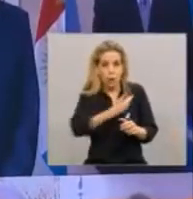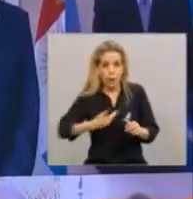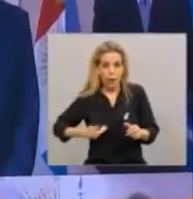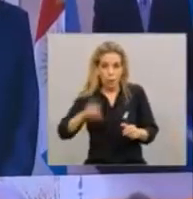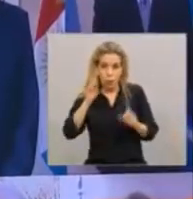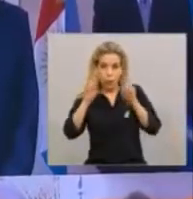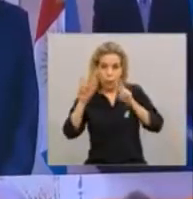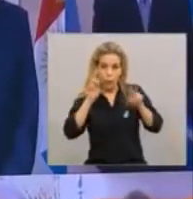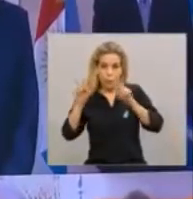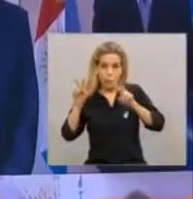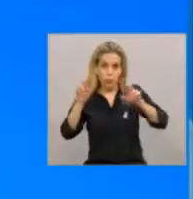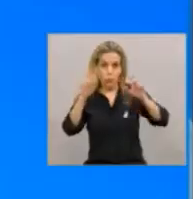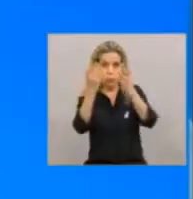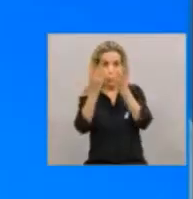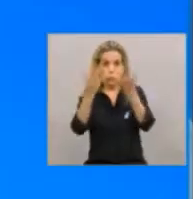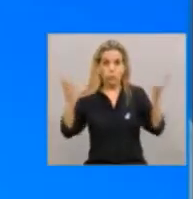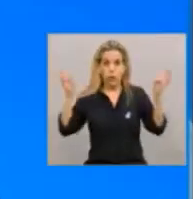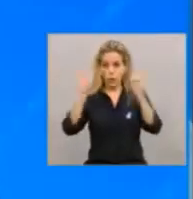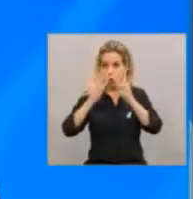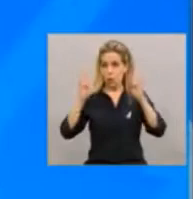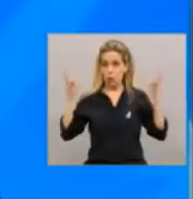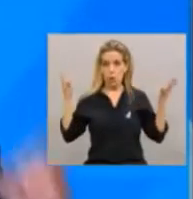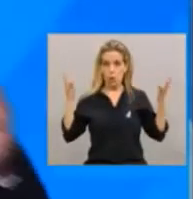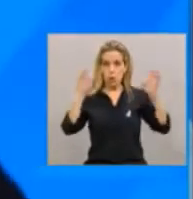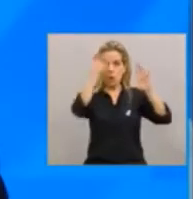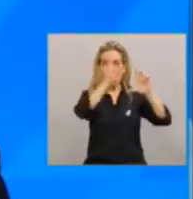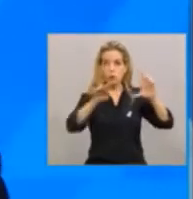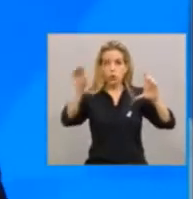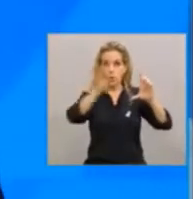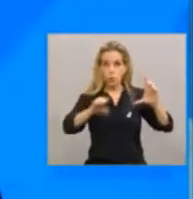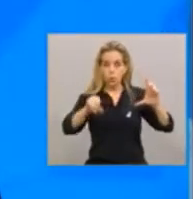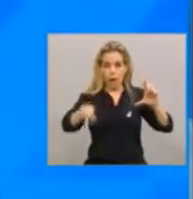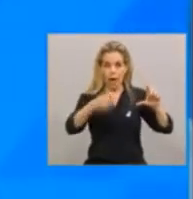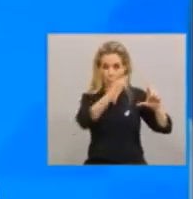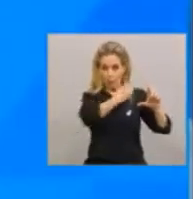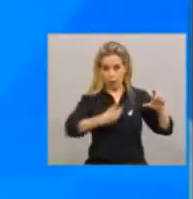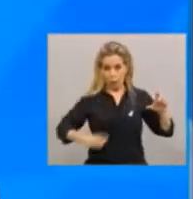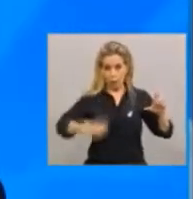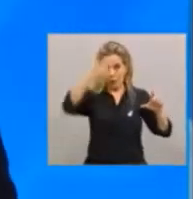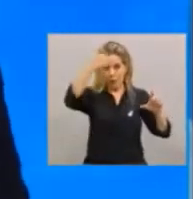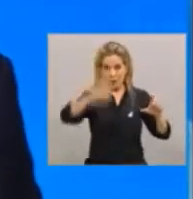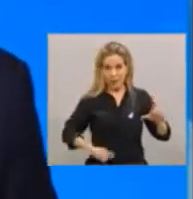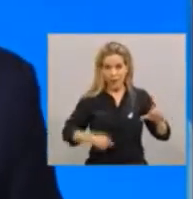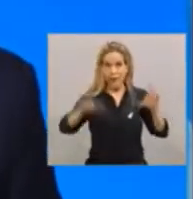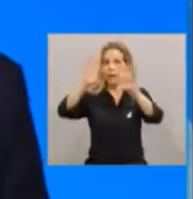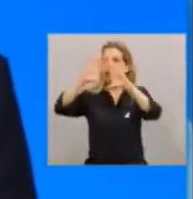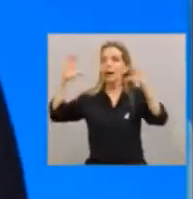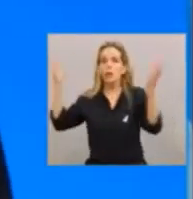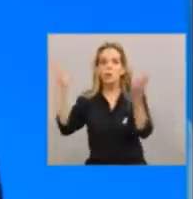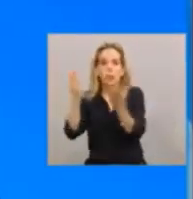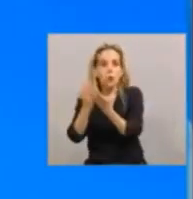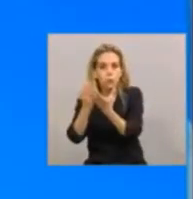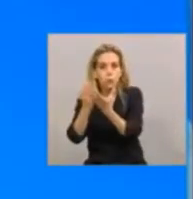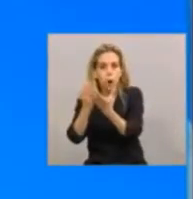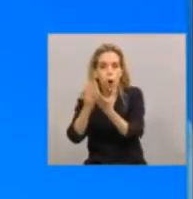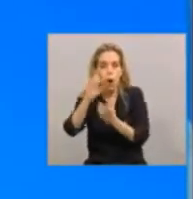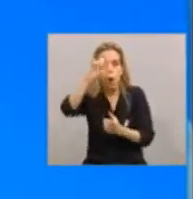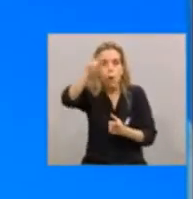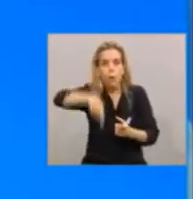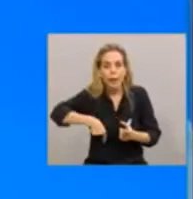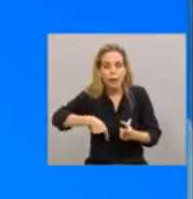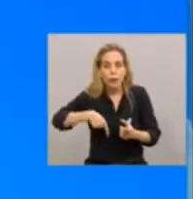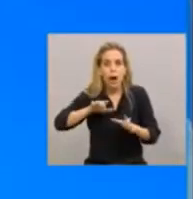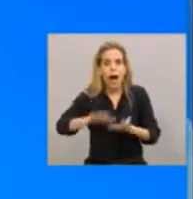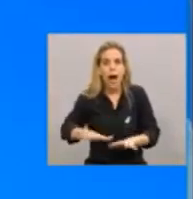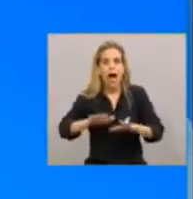y a este presidente y al mundo nos apareció como le gusta decir a axel